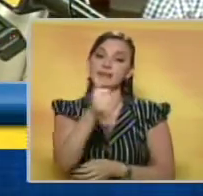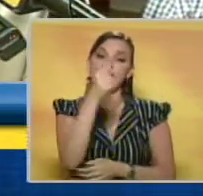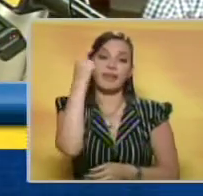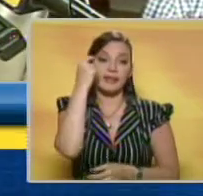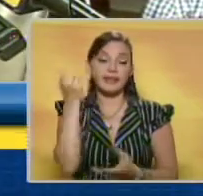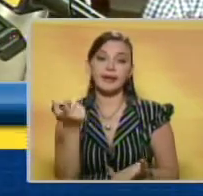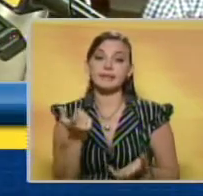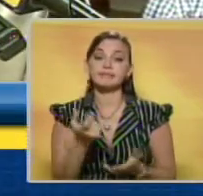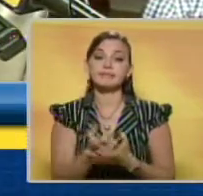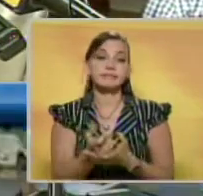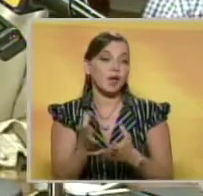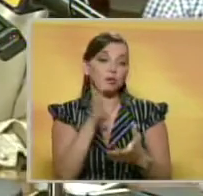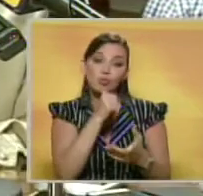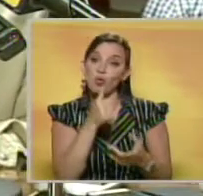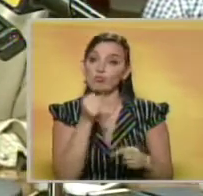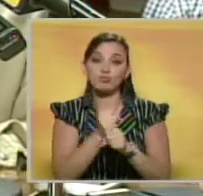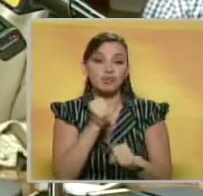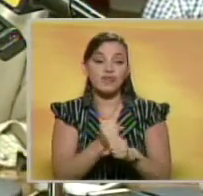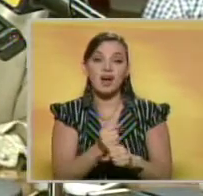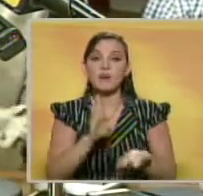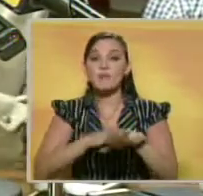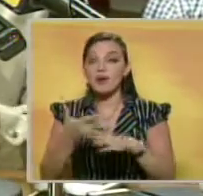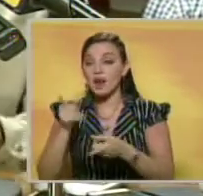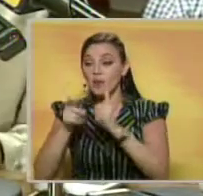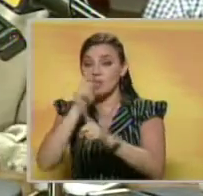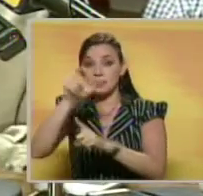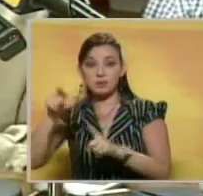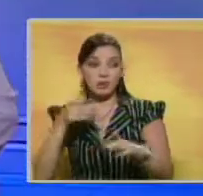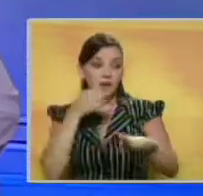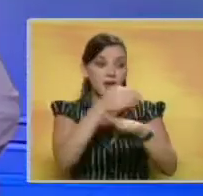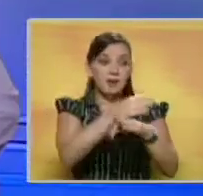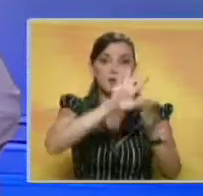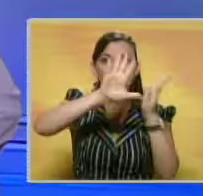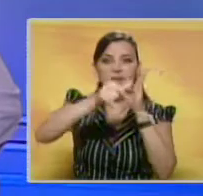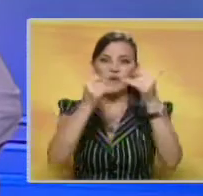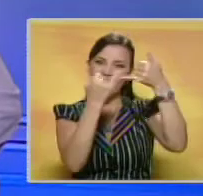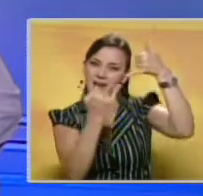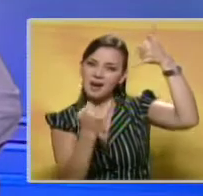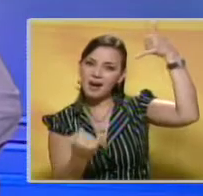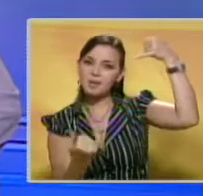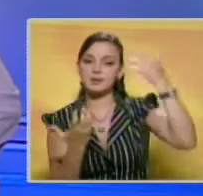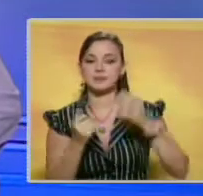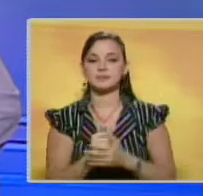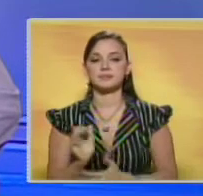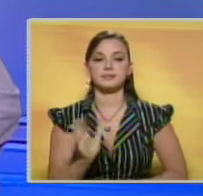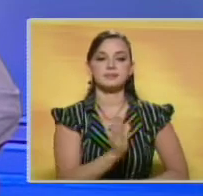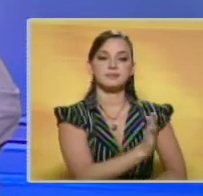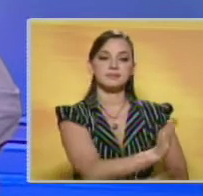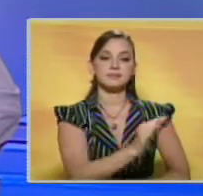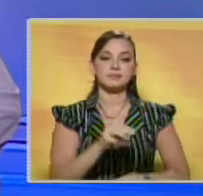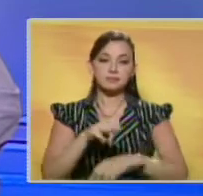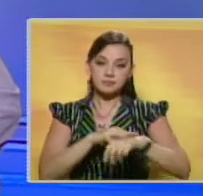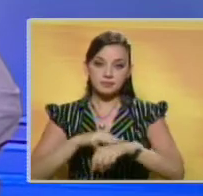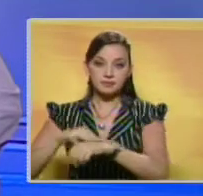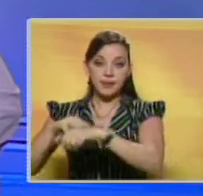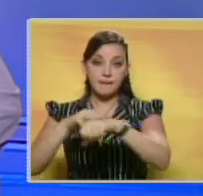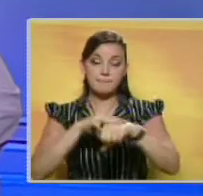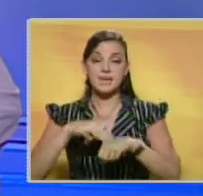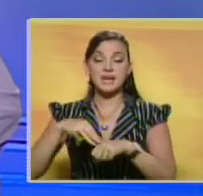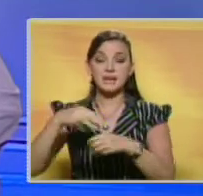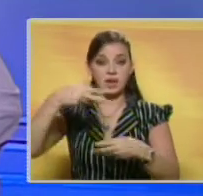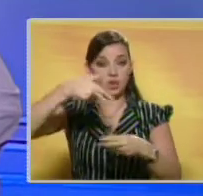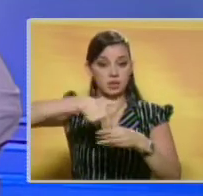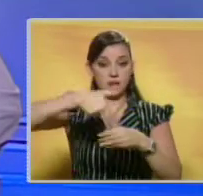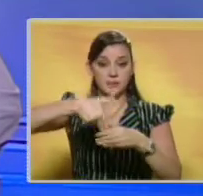robo de transformadores, de cables, de tableros. El Ministerio de Petróleo y Minería calificó como justa